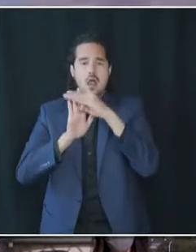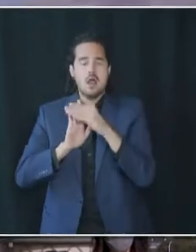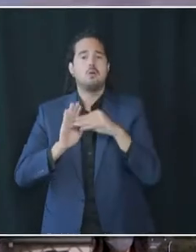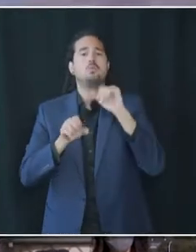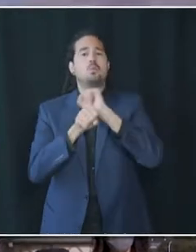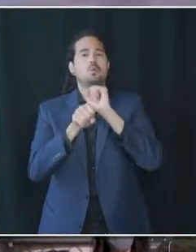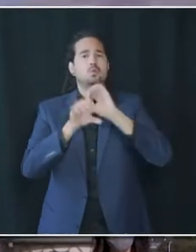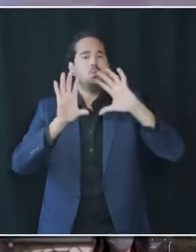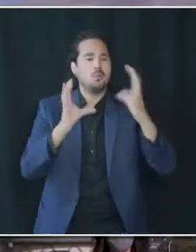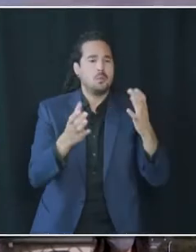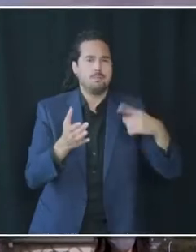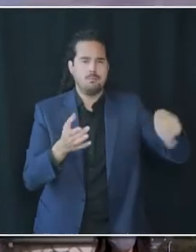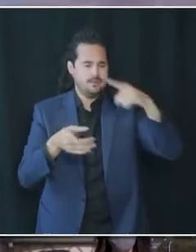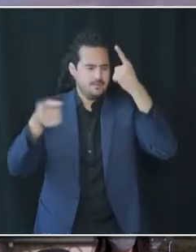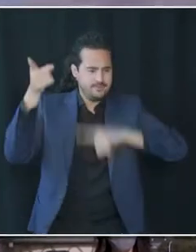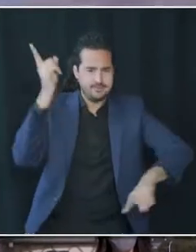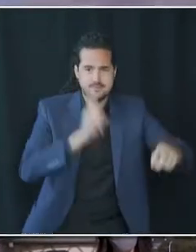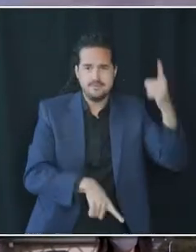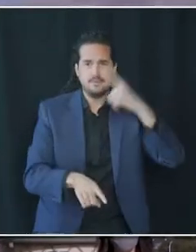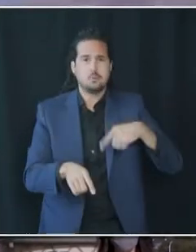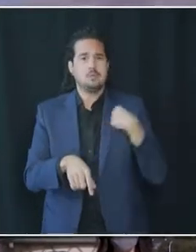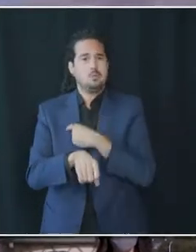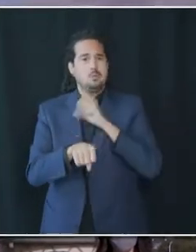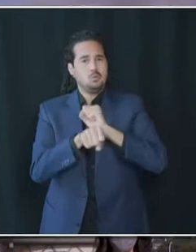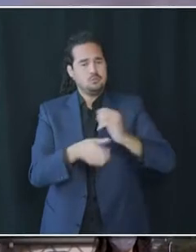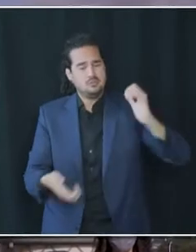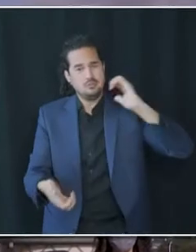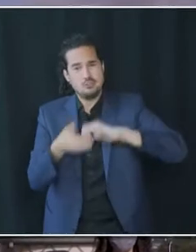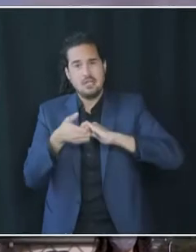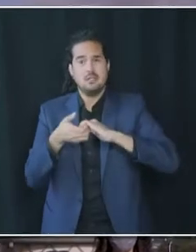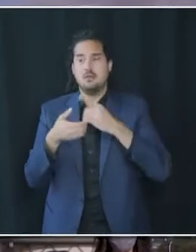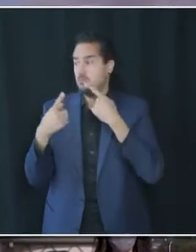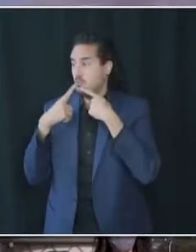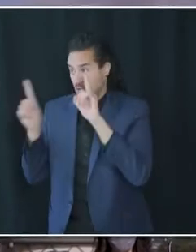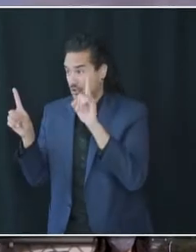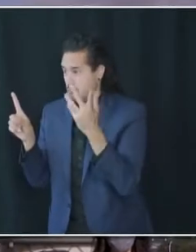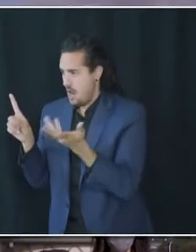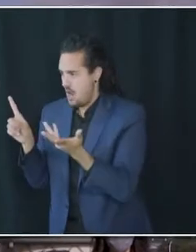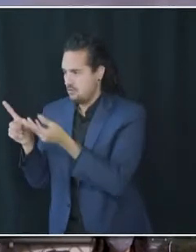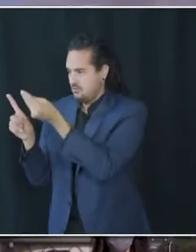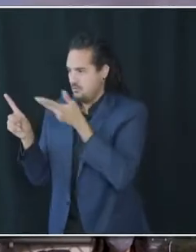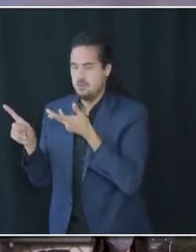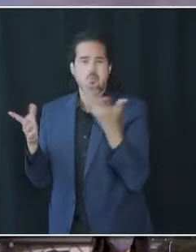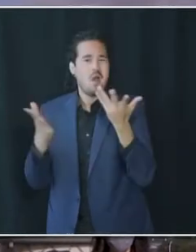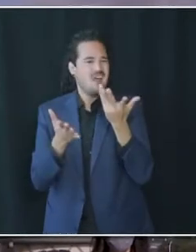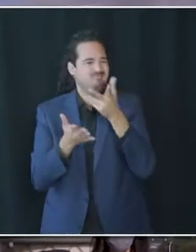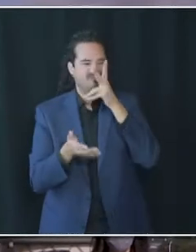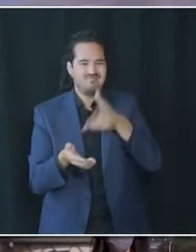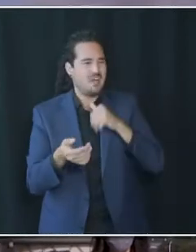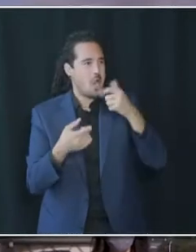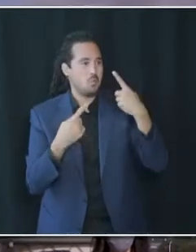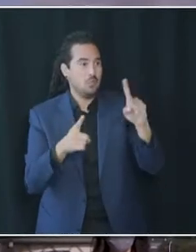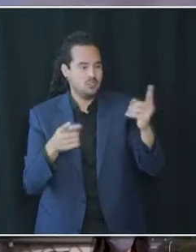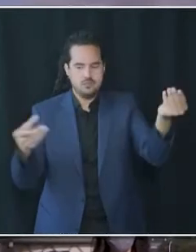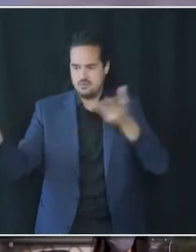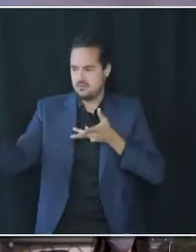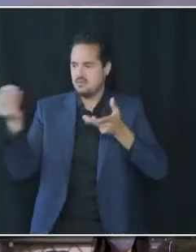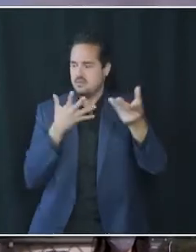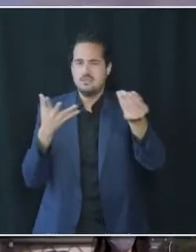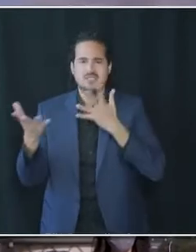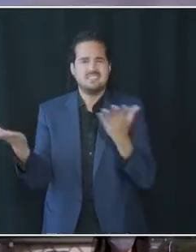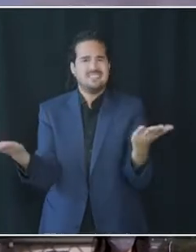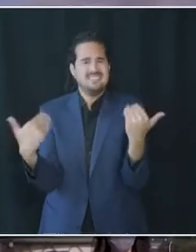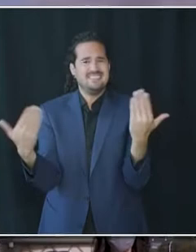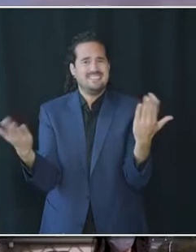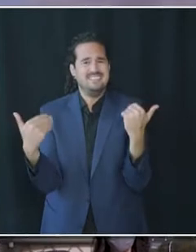todos reuniéndose considerando que funciona que no funciona y hemos identificado a dos socios en particular dos organizaciones sin